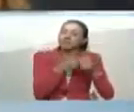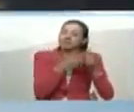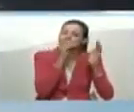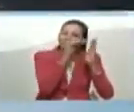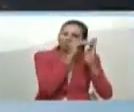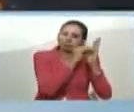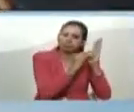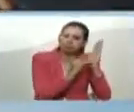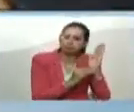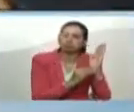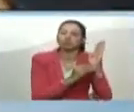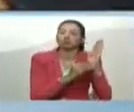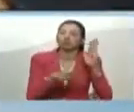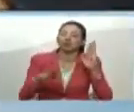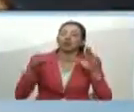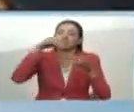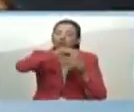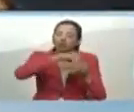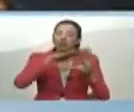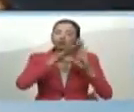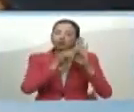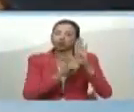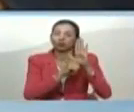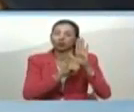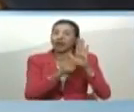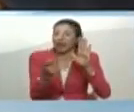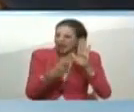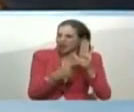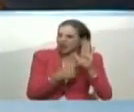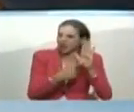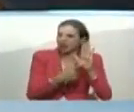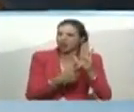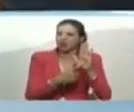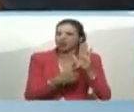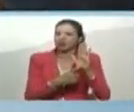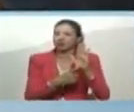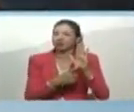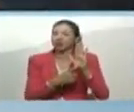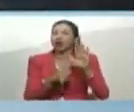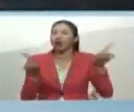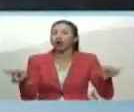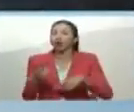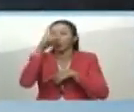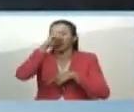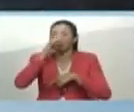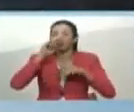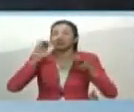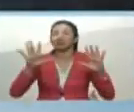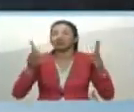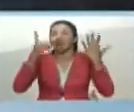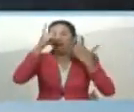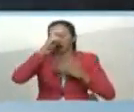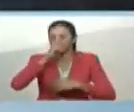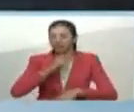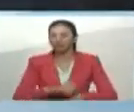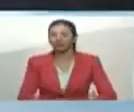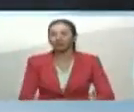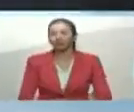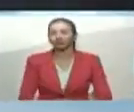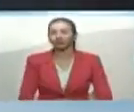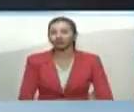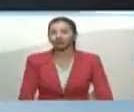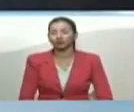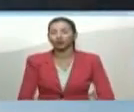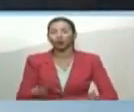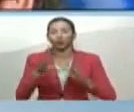esta Constitución. Esta Constitución que cumple 16 años, esta